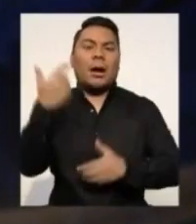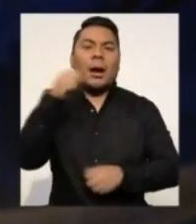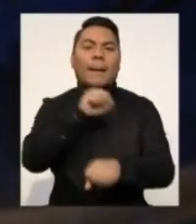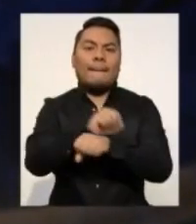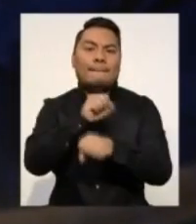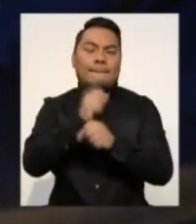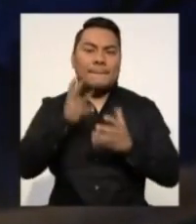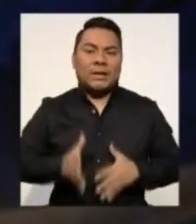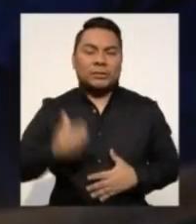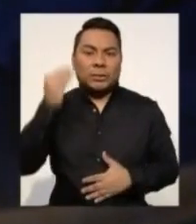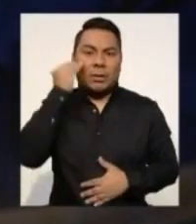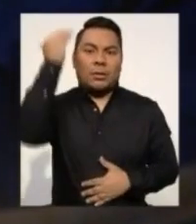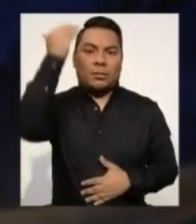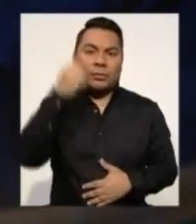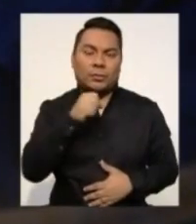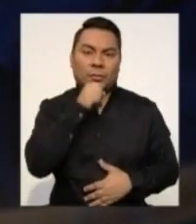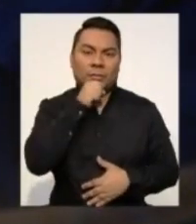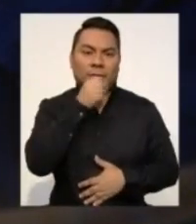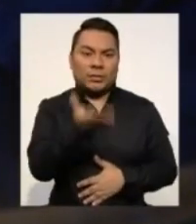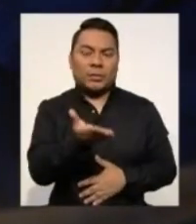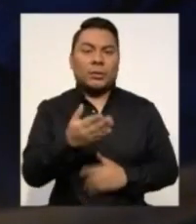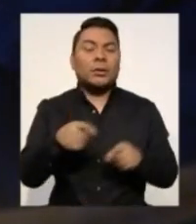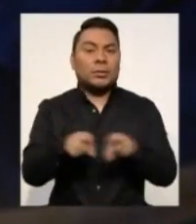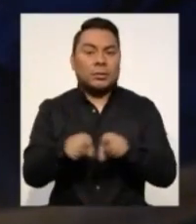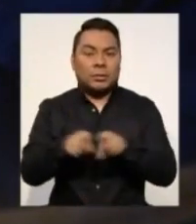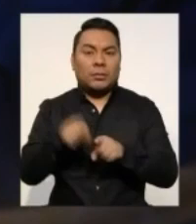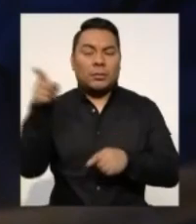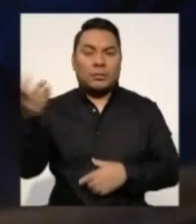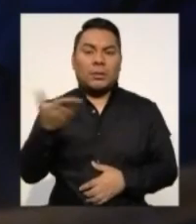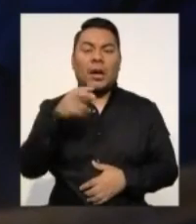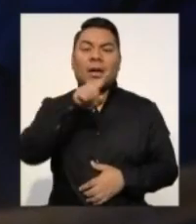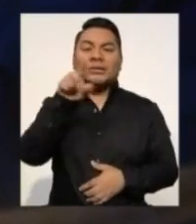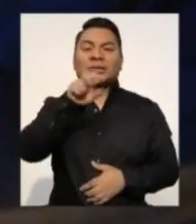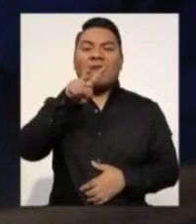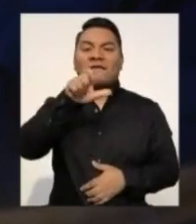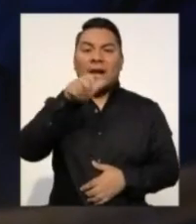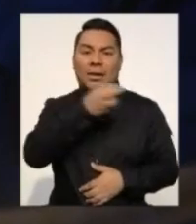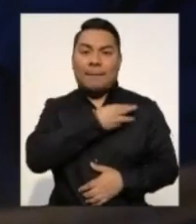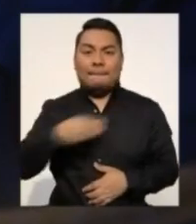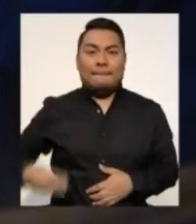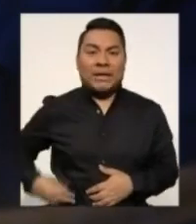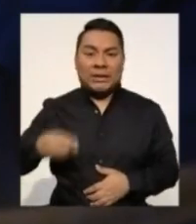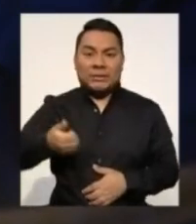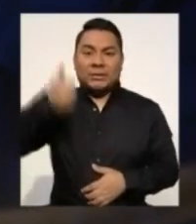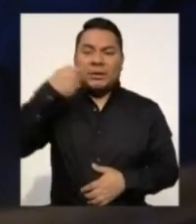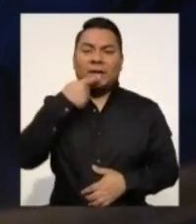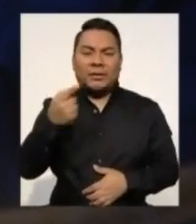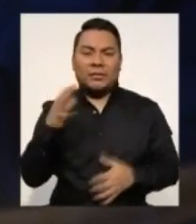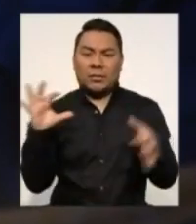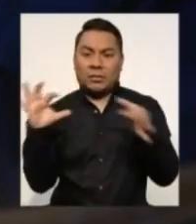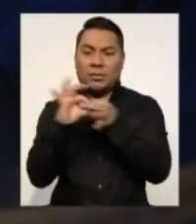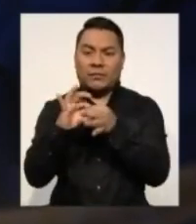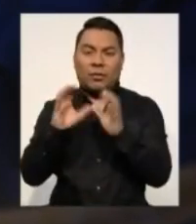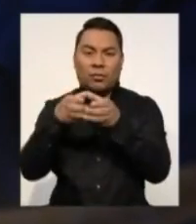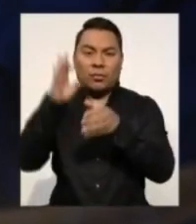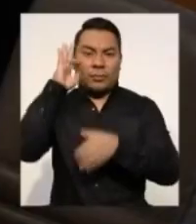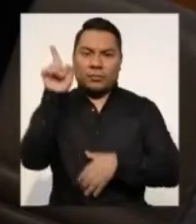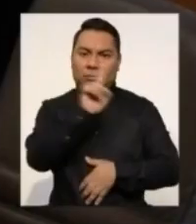adultos mayores. Mientras el jefe del gabinete, Fernando Zavala, afirmó que no existe una negociación con el fujimorismo.